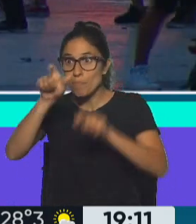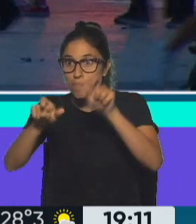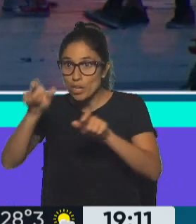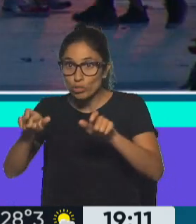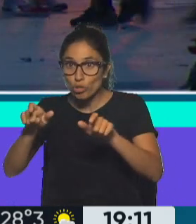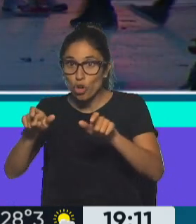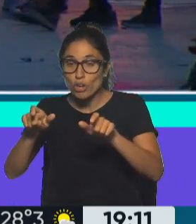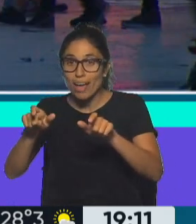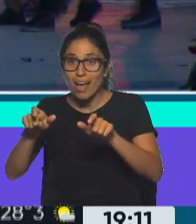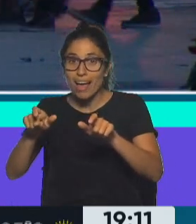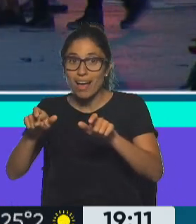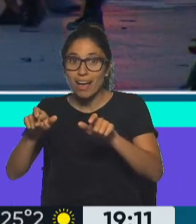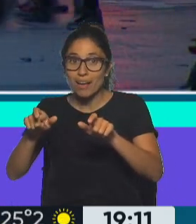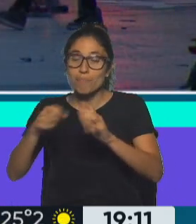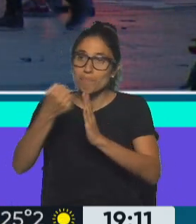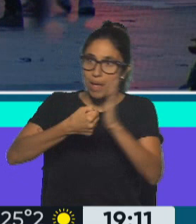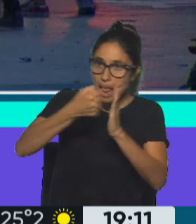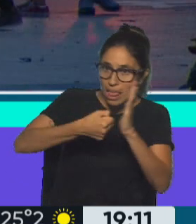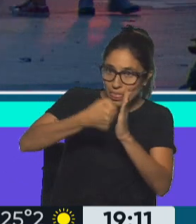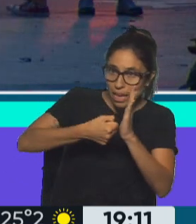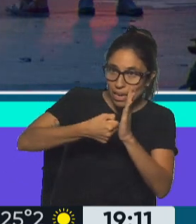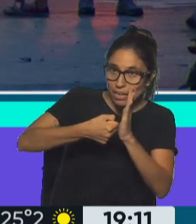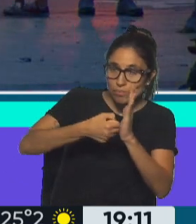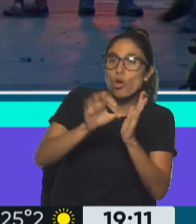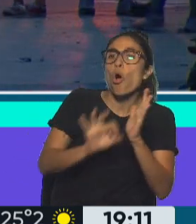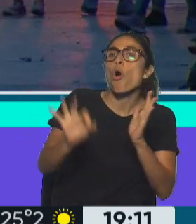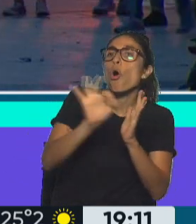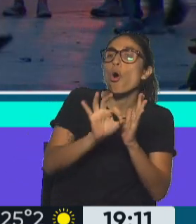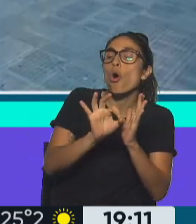de militancia o a determinado tipo de grupo